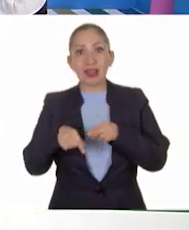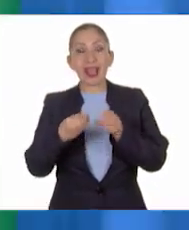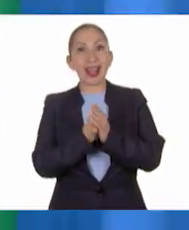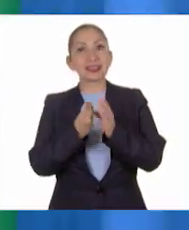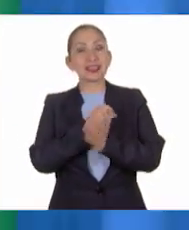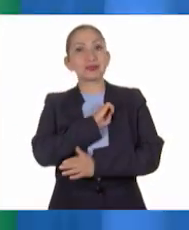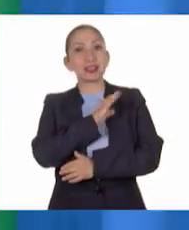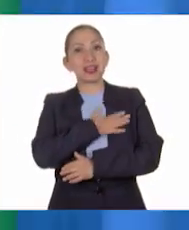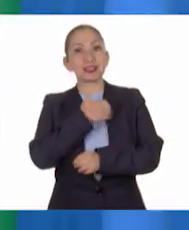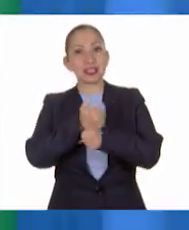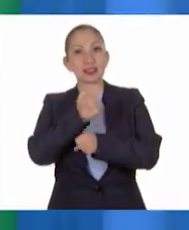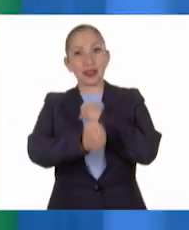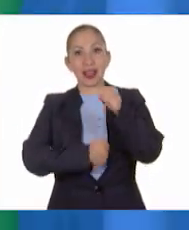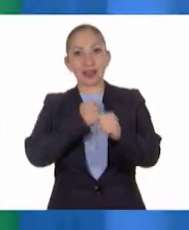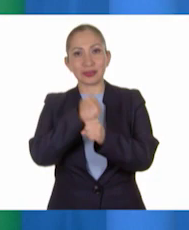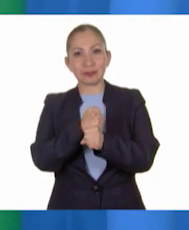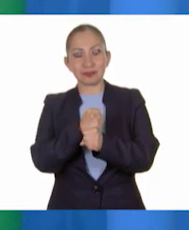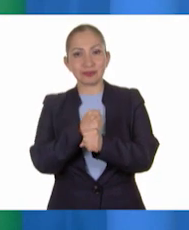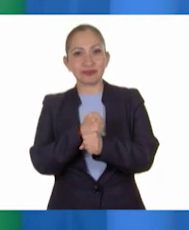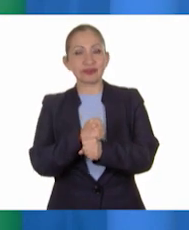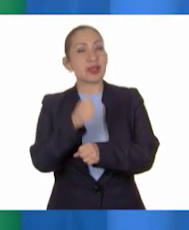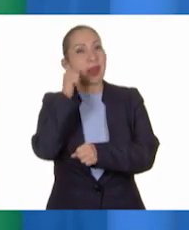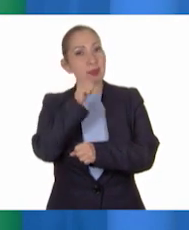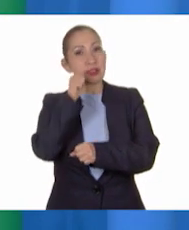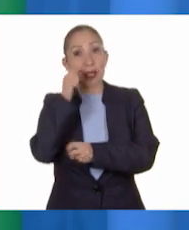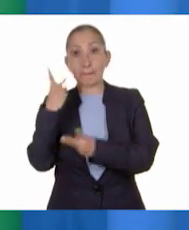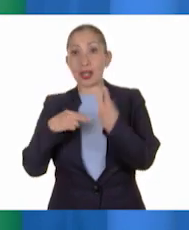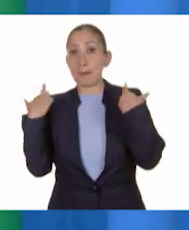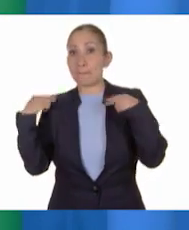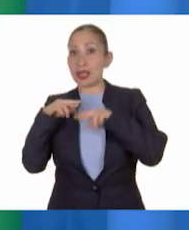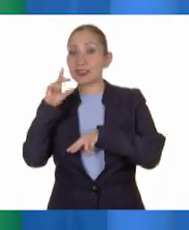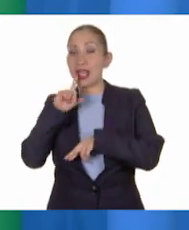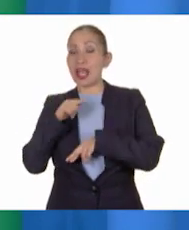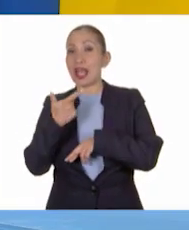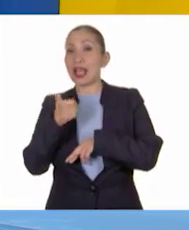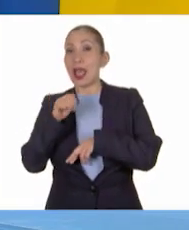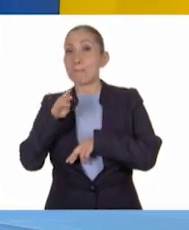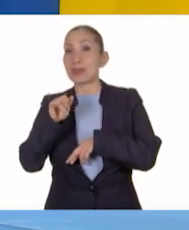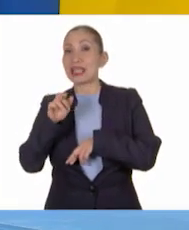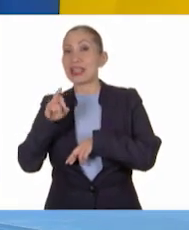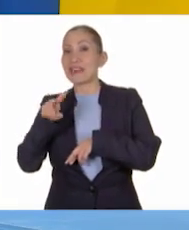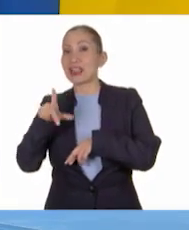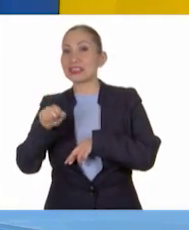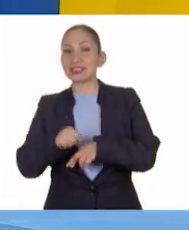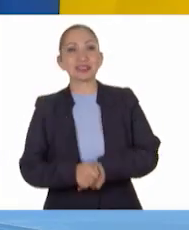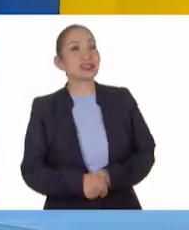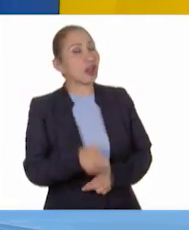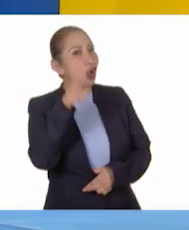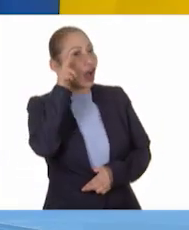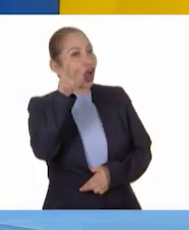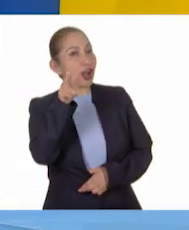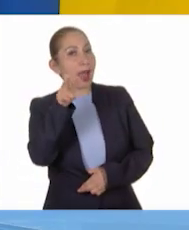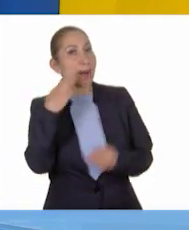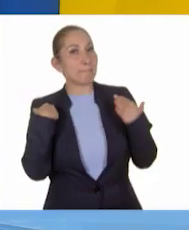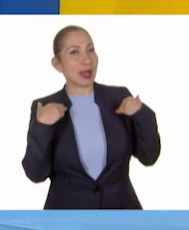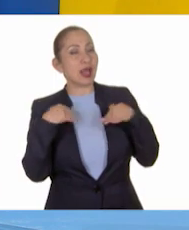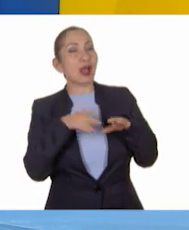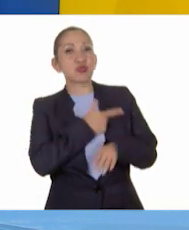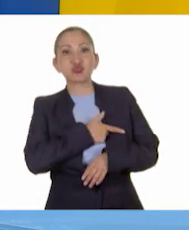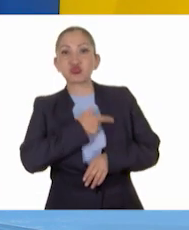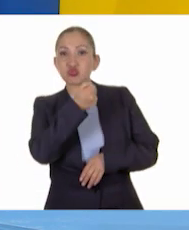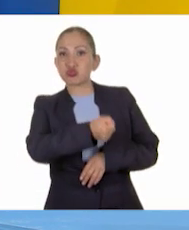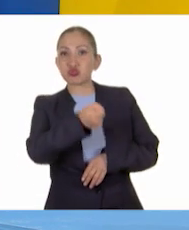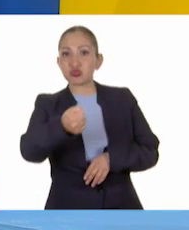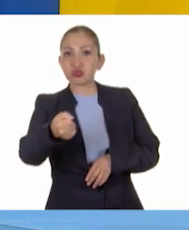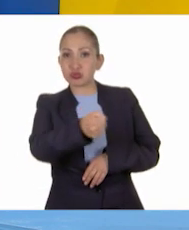sesión de español para sexto grado. Y como siempre ya nos acompaña la maestra Gaby Rivas. Bienvenida, Gaby. Hola María, qué gusto saludarte